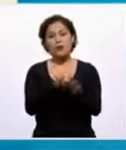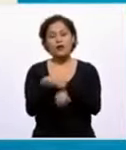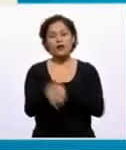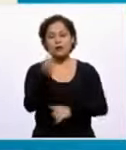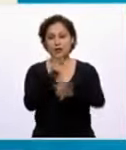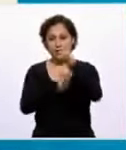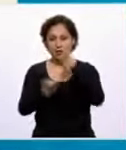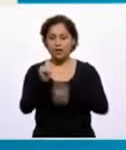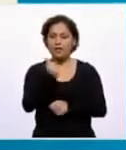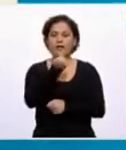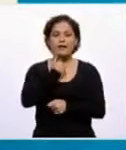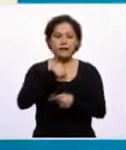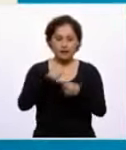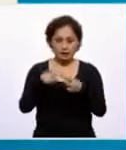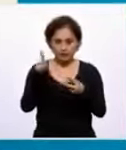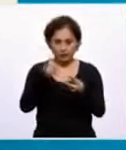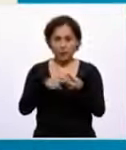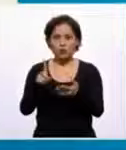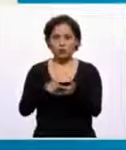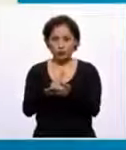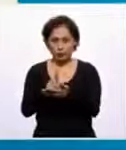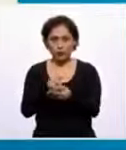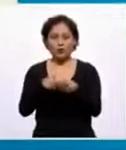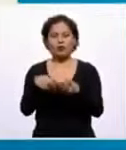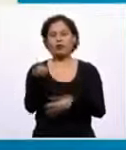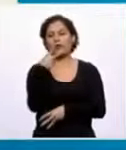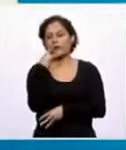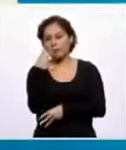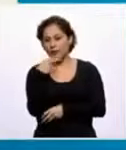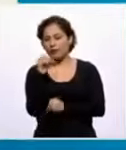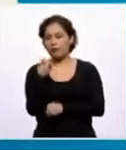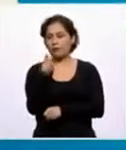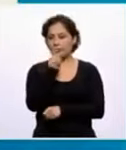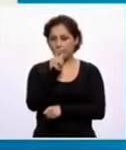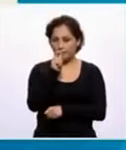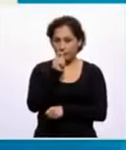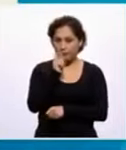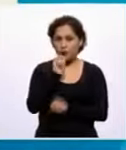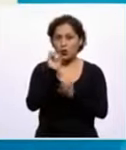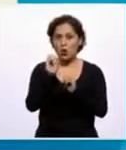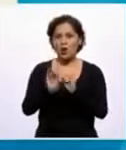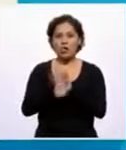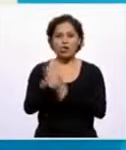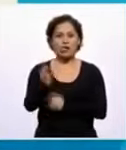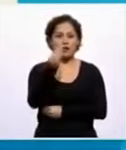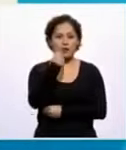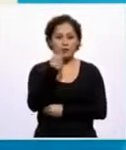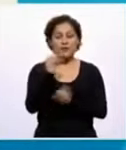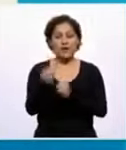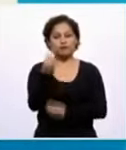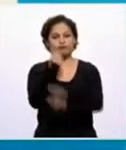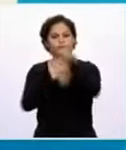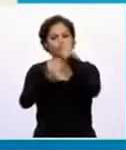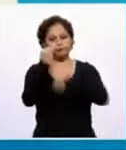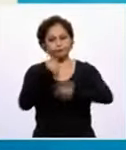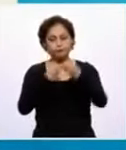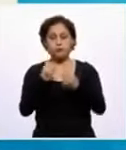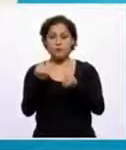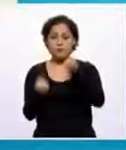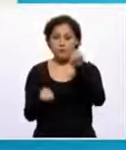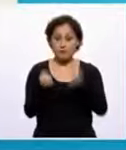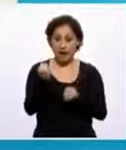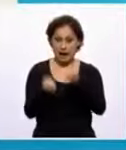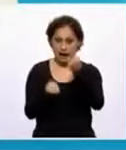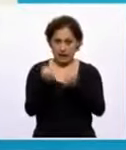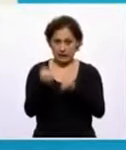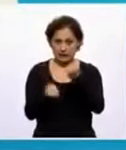y medicamentos que no necesitas. Fumar tabaco o marihuana. Dejar de comer o comer en exceso. Manejar o subirte a un carro